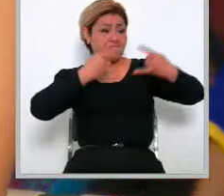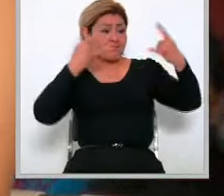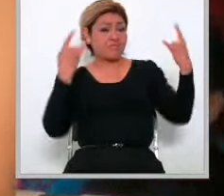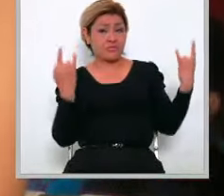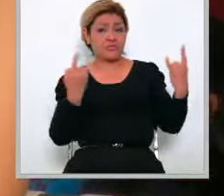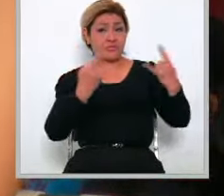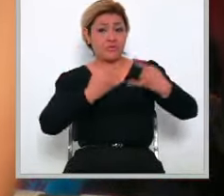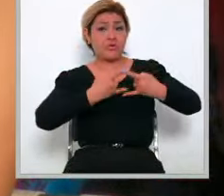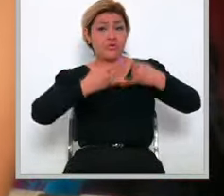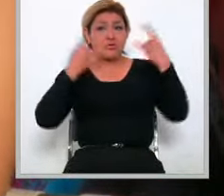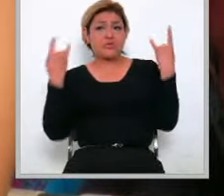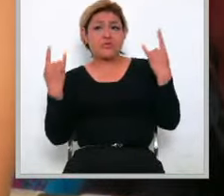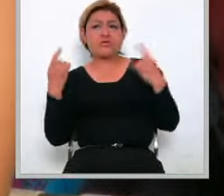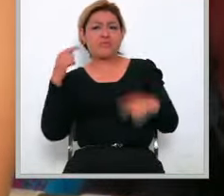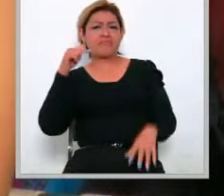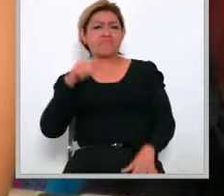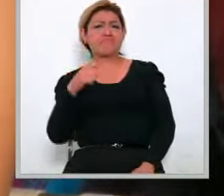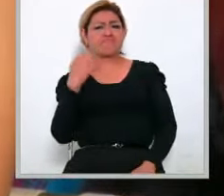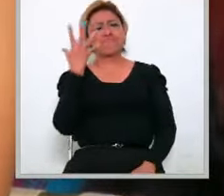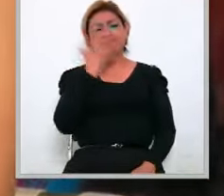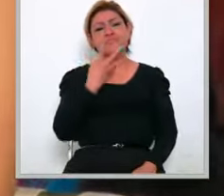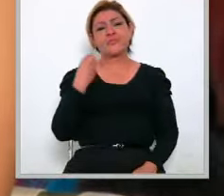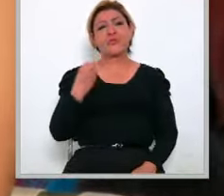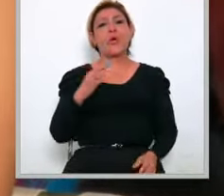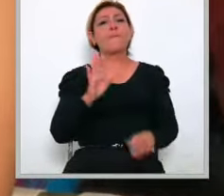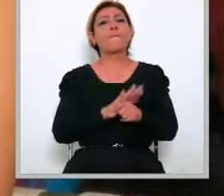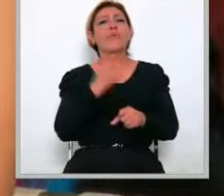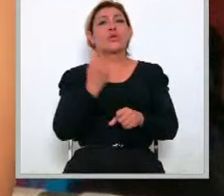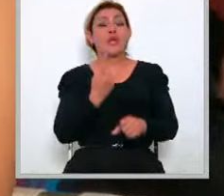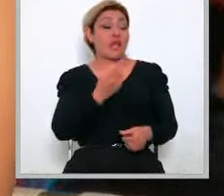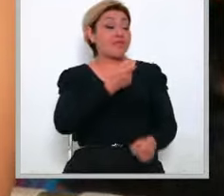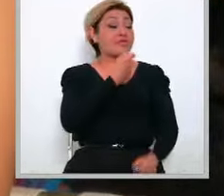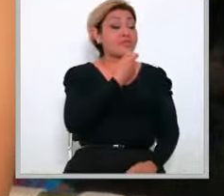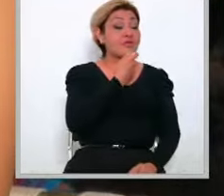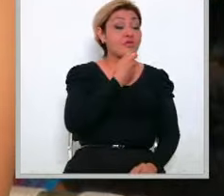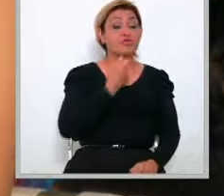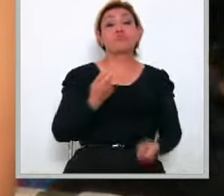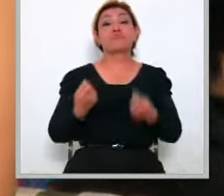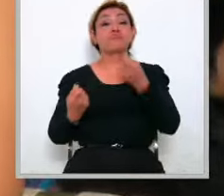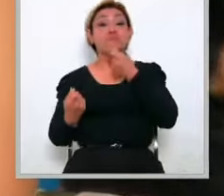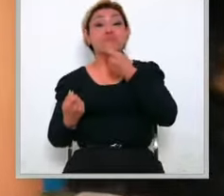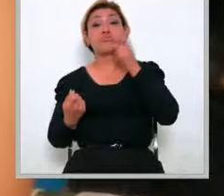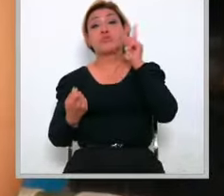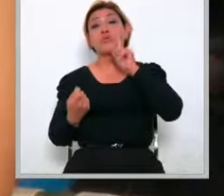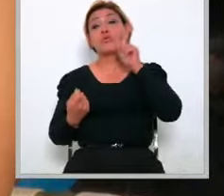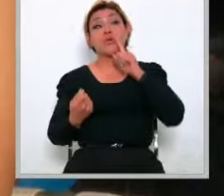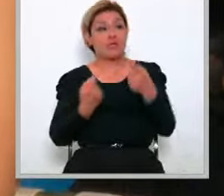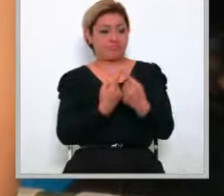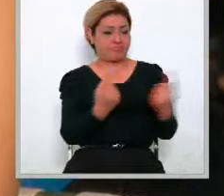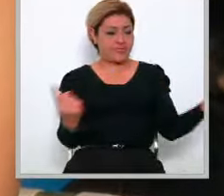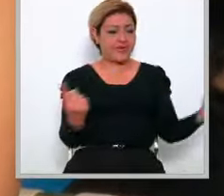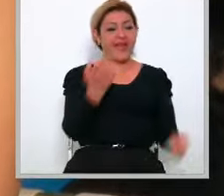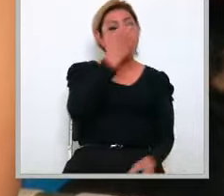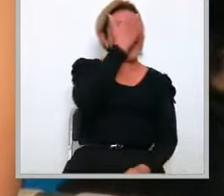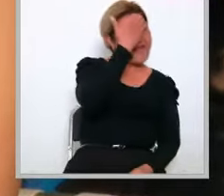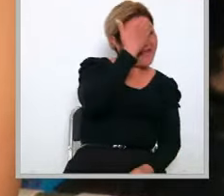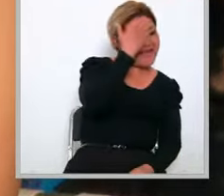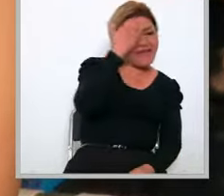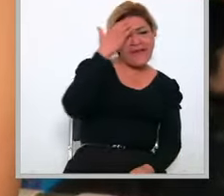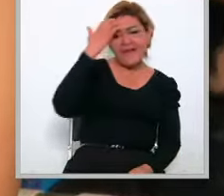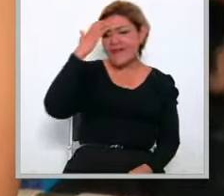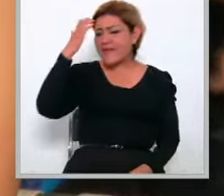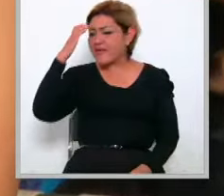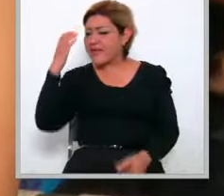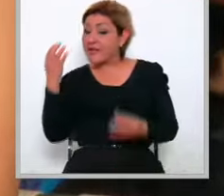conoces a muchos niños, puedes experimentar cómo poder ayudarlos. Bueno, en mi caso, pues